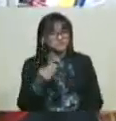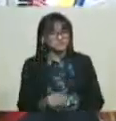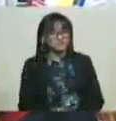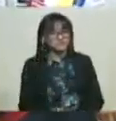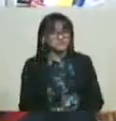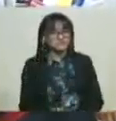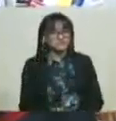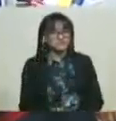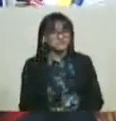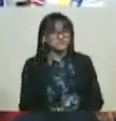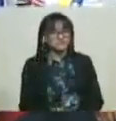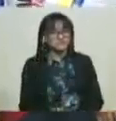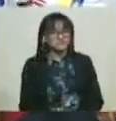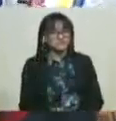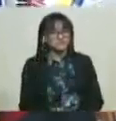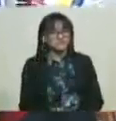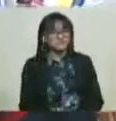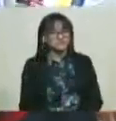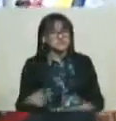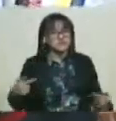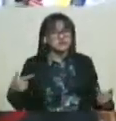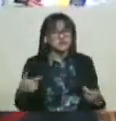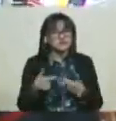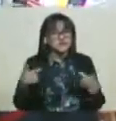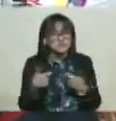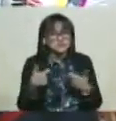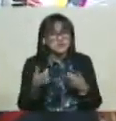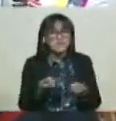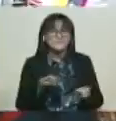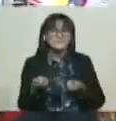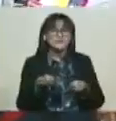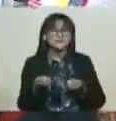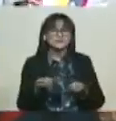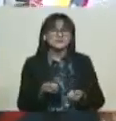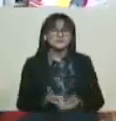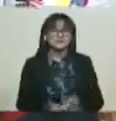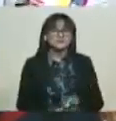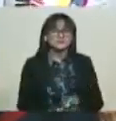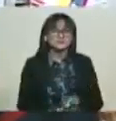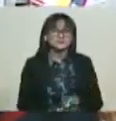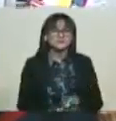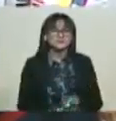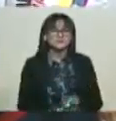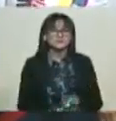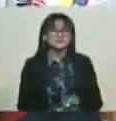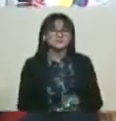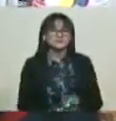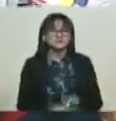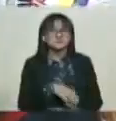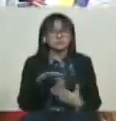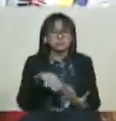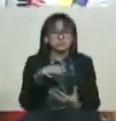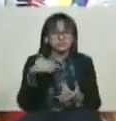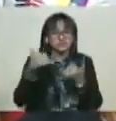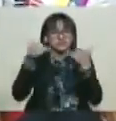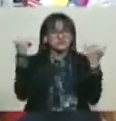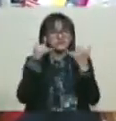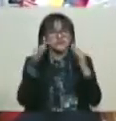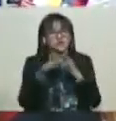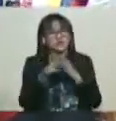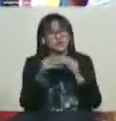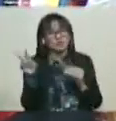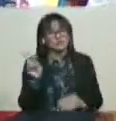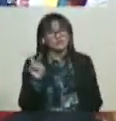que ha recrudecido a la guerra de los precios es por casualidad que sabotean la electricidad en todo el